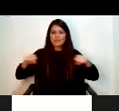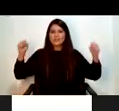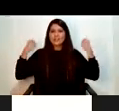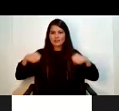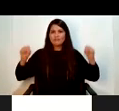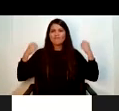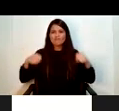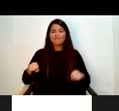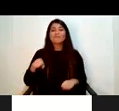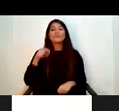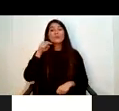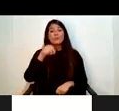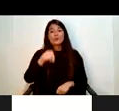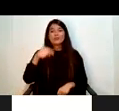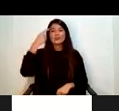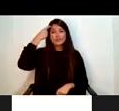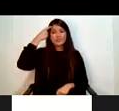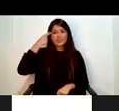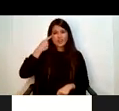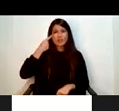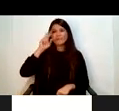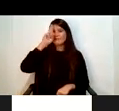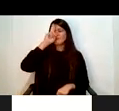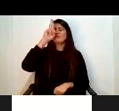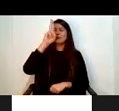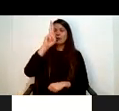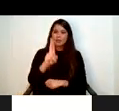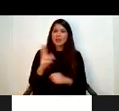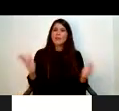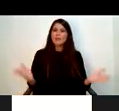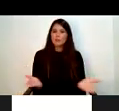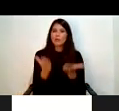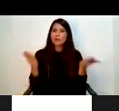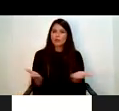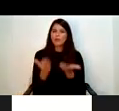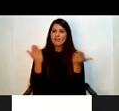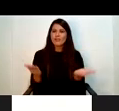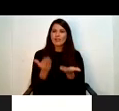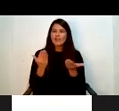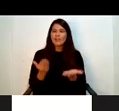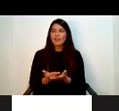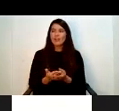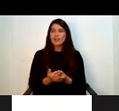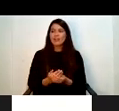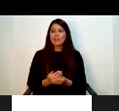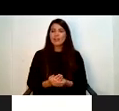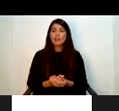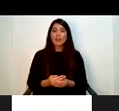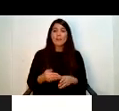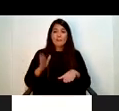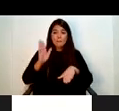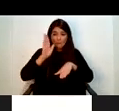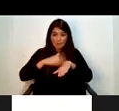eso creo que es muy importante que respetemos y que promovamos también de que el